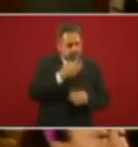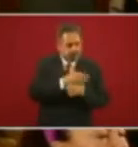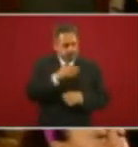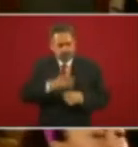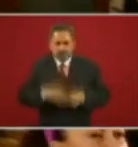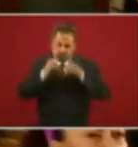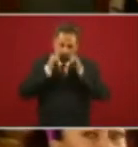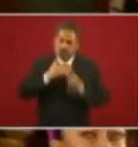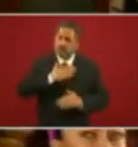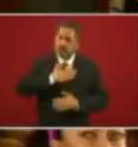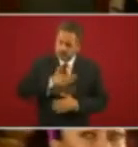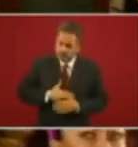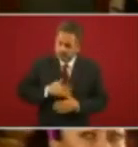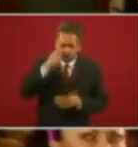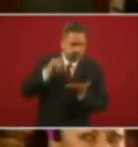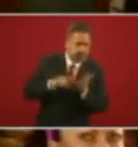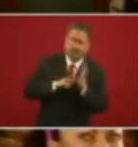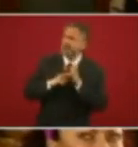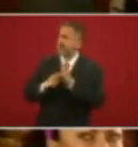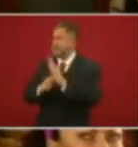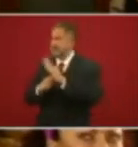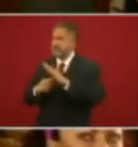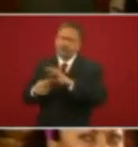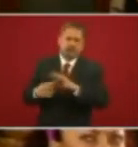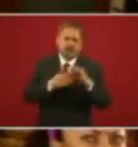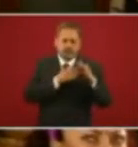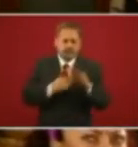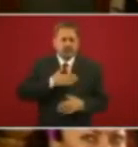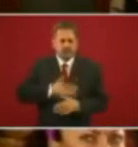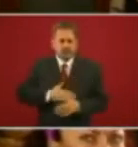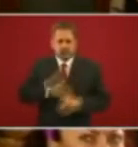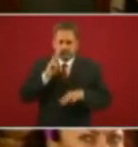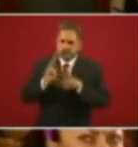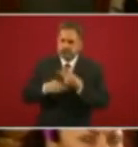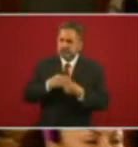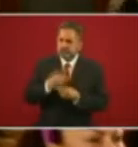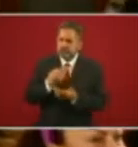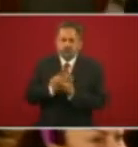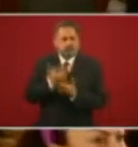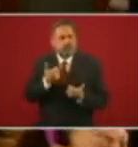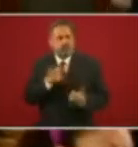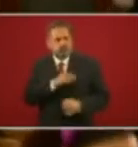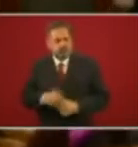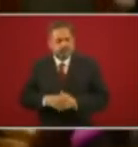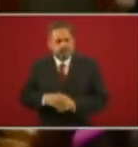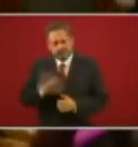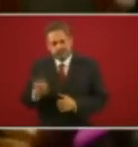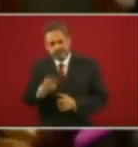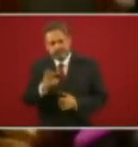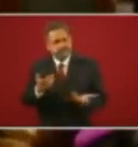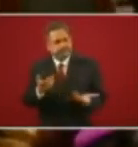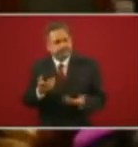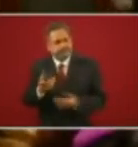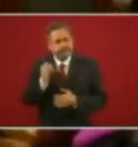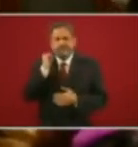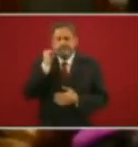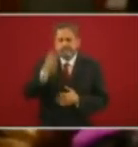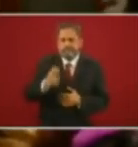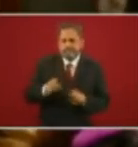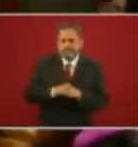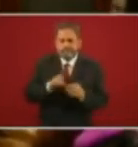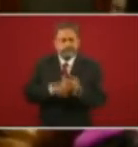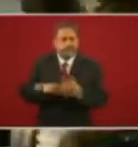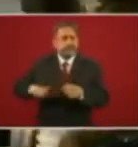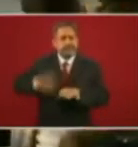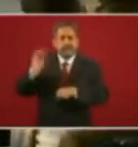que necesitamos pues proyectar esta solidez que necesitamos económicamente como país. Preguntarle, señor presidente, si hay manera de